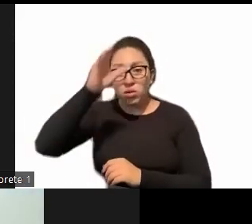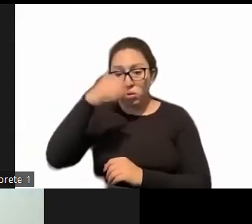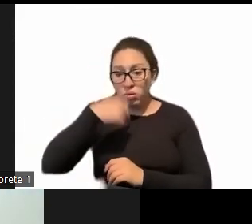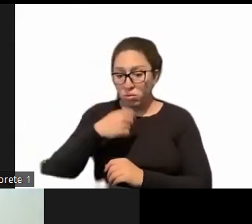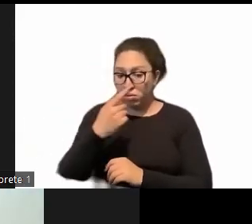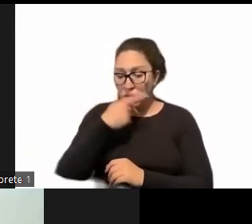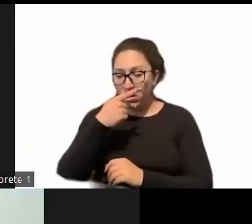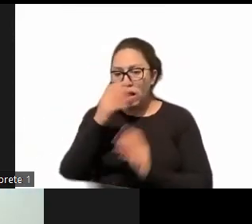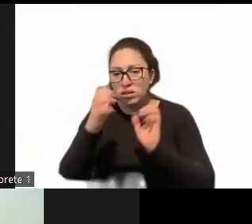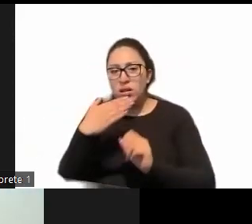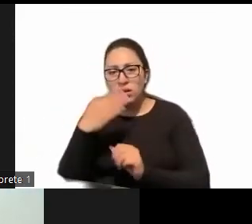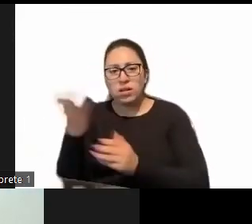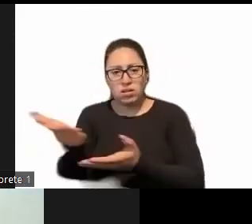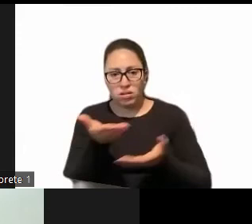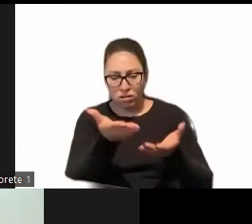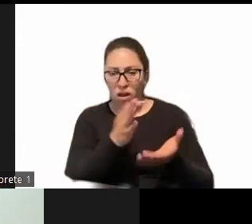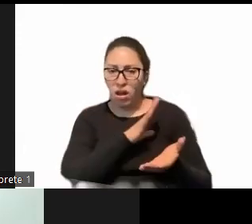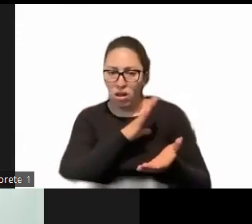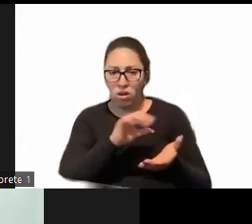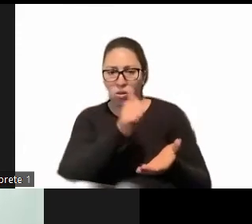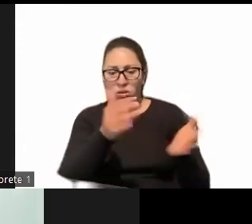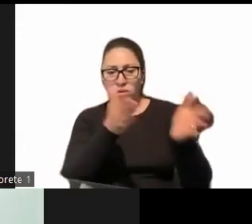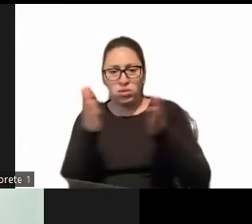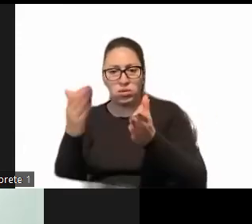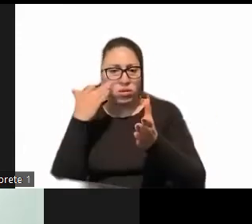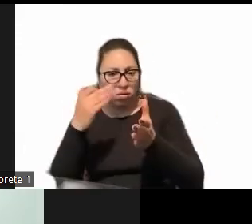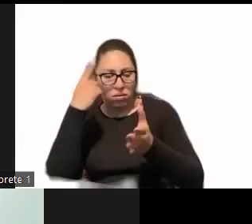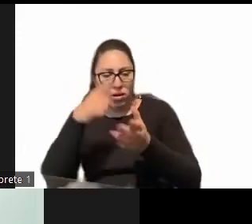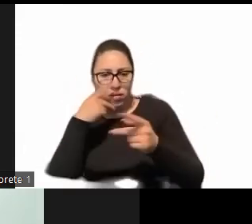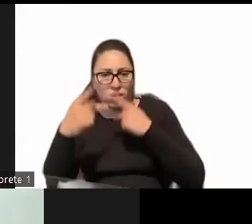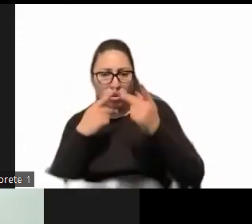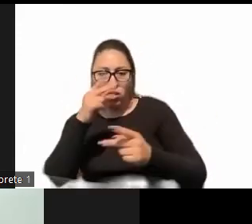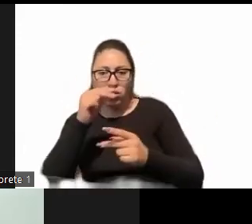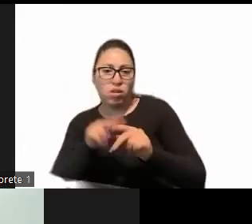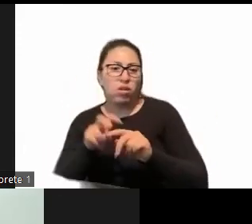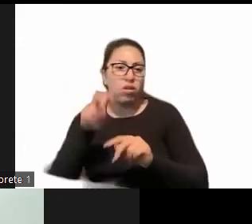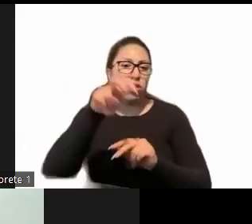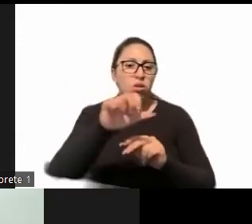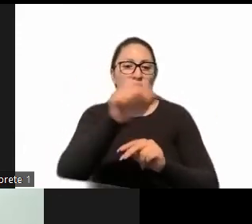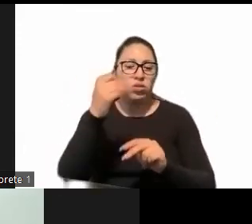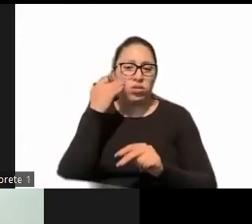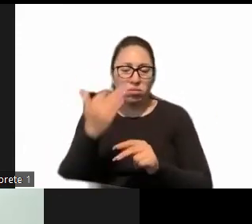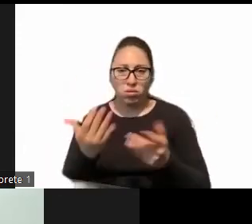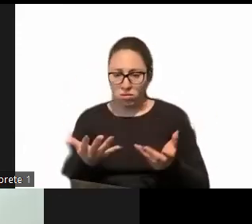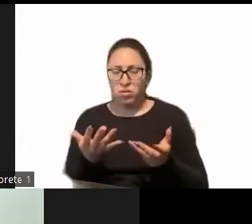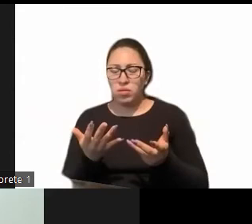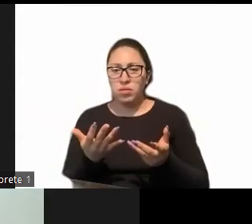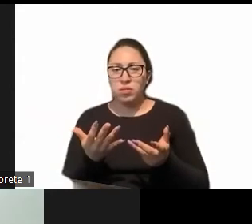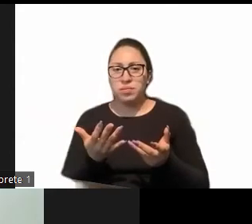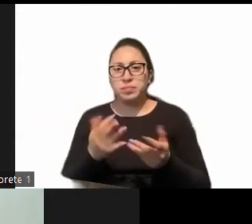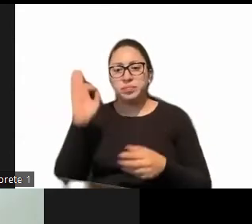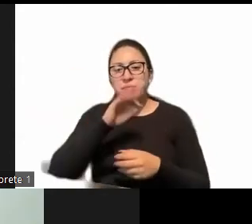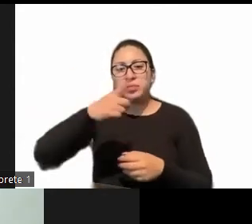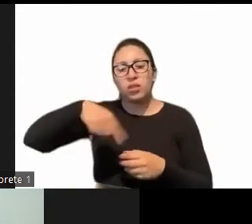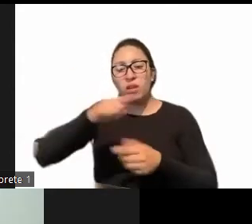Pero háganlo en el momento, diputado Rivero, cuando es preciso. Digo, si lo vamos a hacer cuando se nos da la gana, pues vamos a hacer